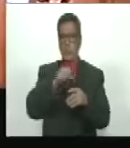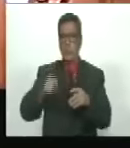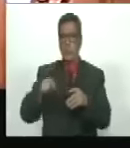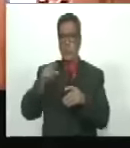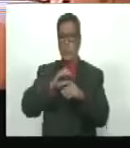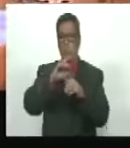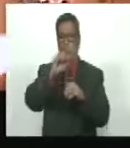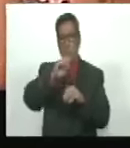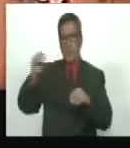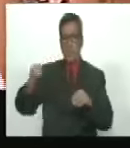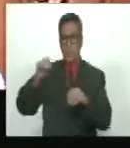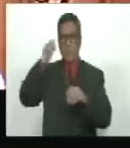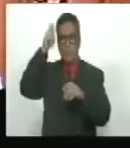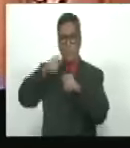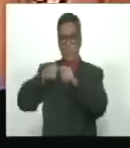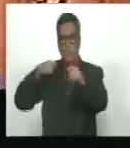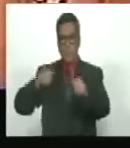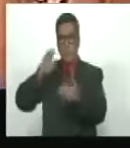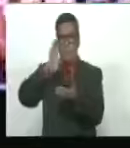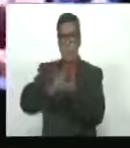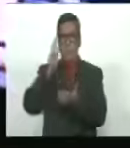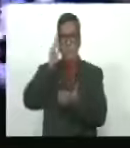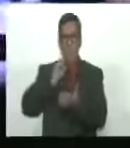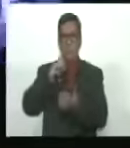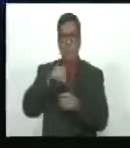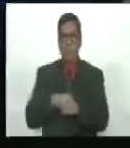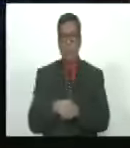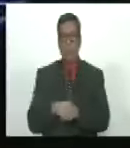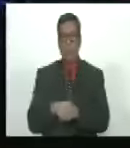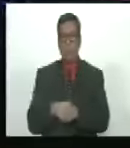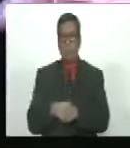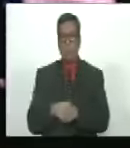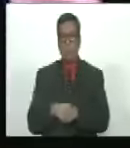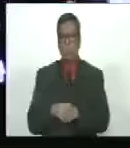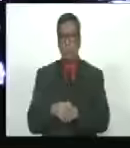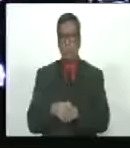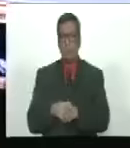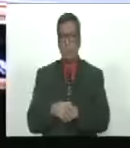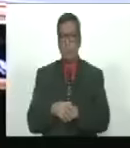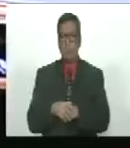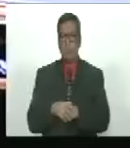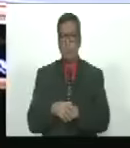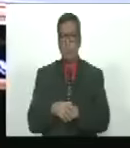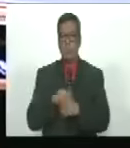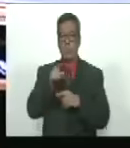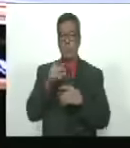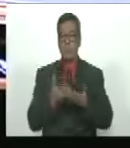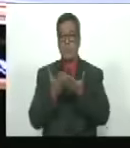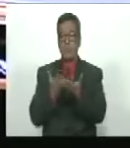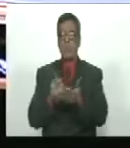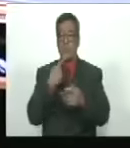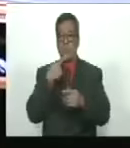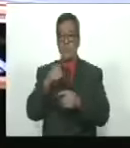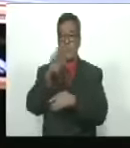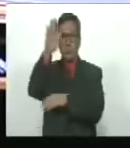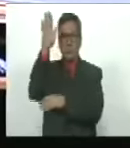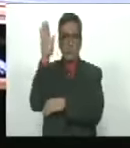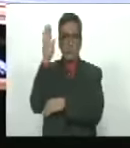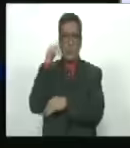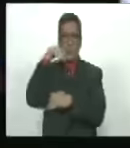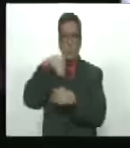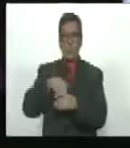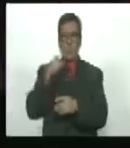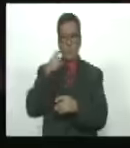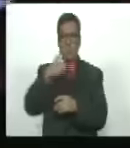Estado del Zamacuro y Bolívar. Sírvanse manifestando con la señal de